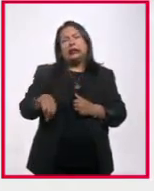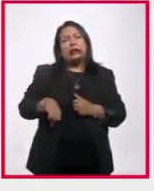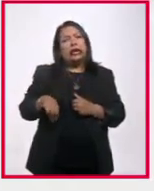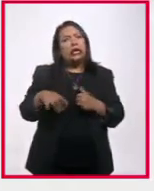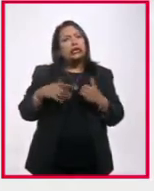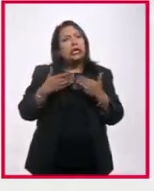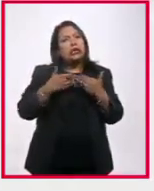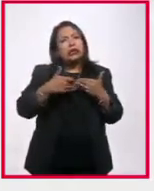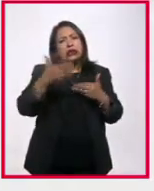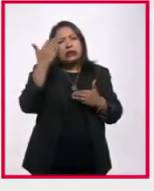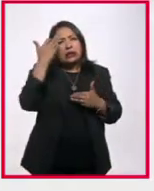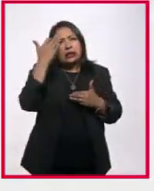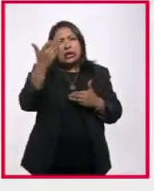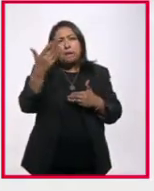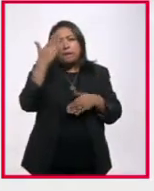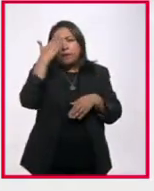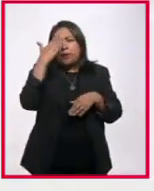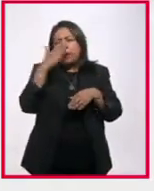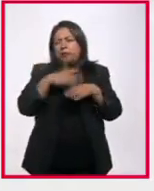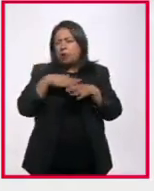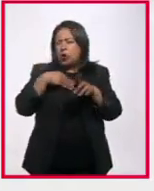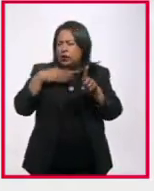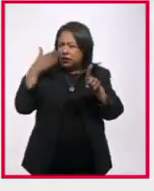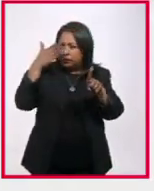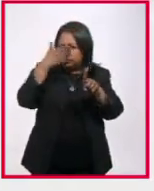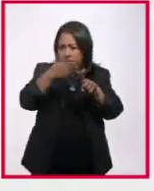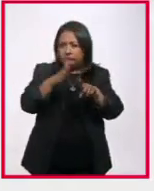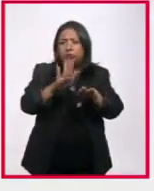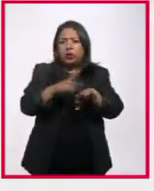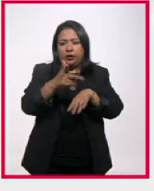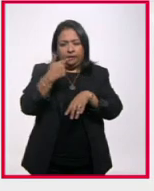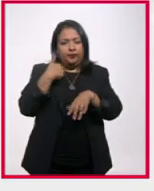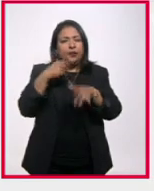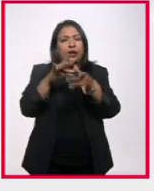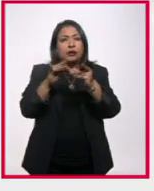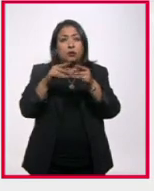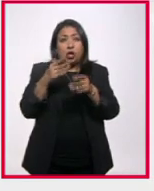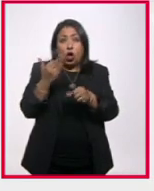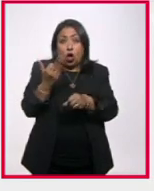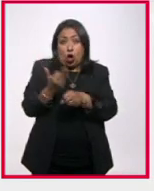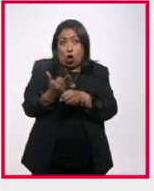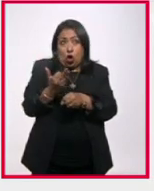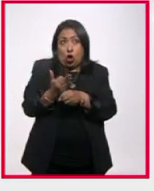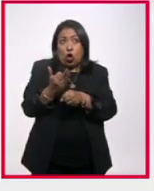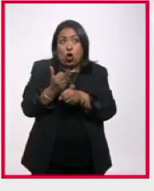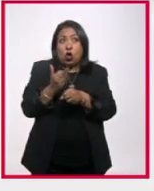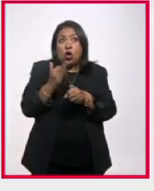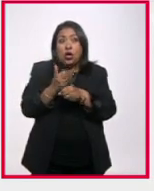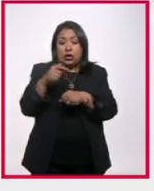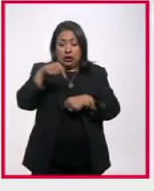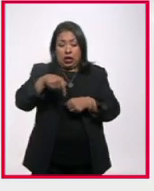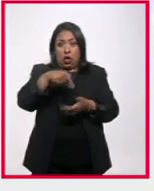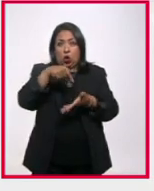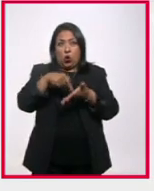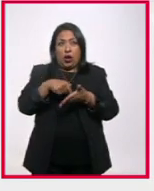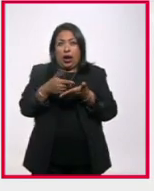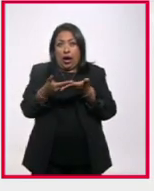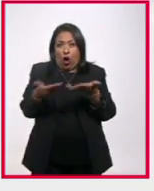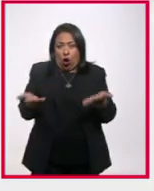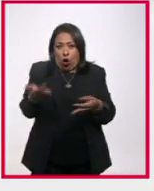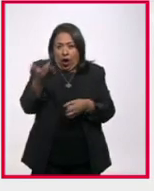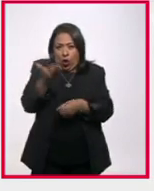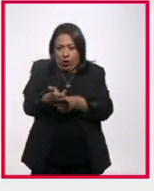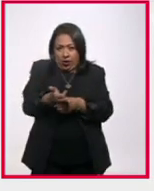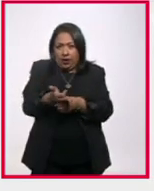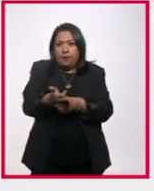el tiempo y la memoria. Porque mira, en este momento, ahorita, estamos aquí en el presente,